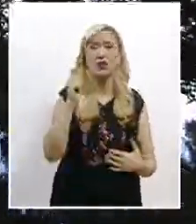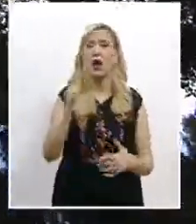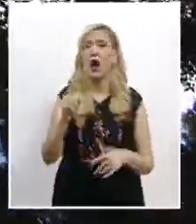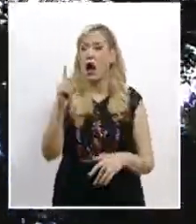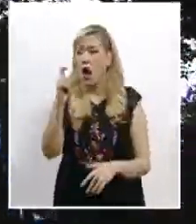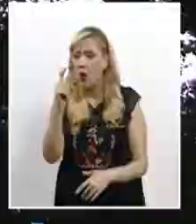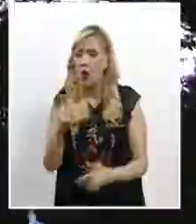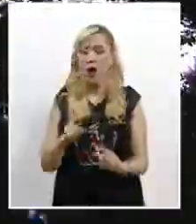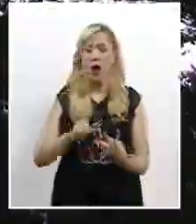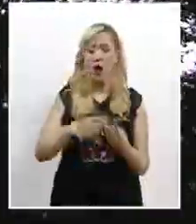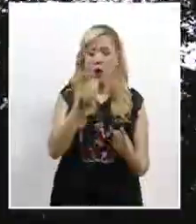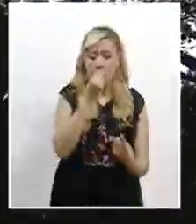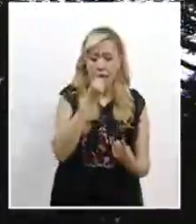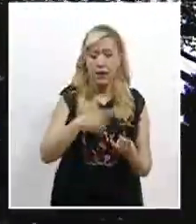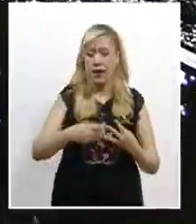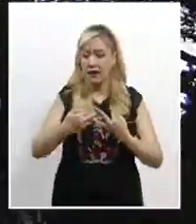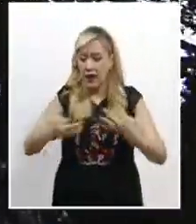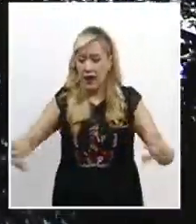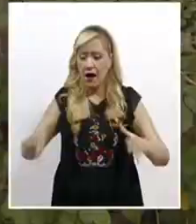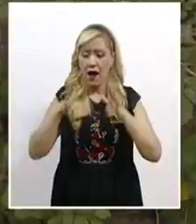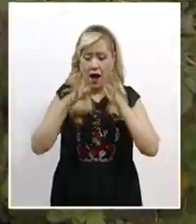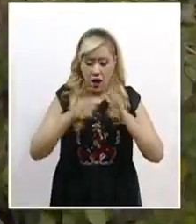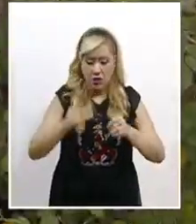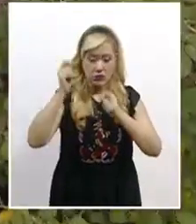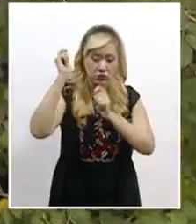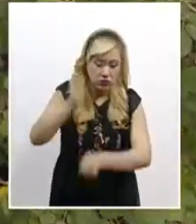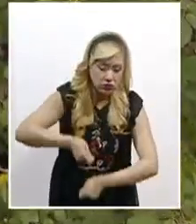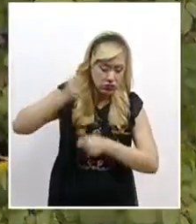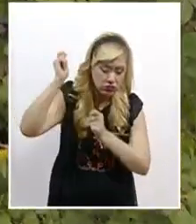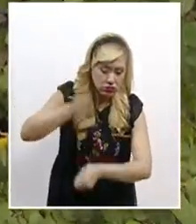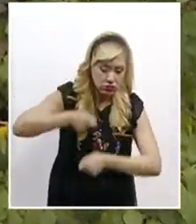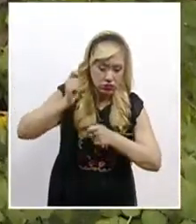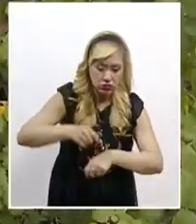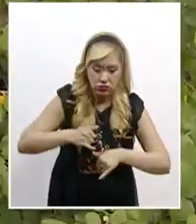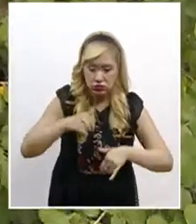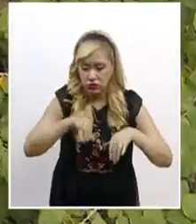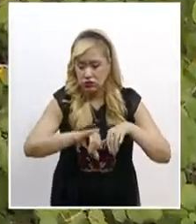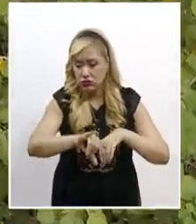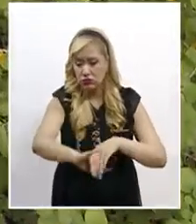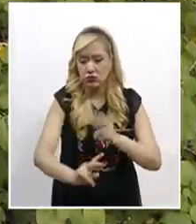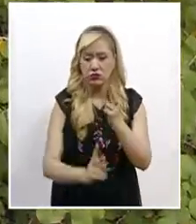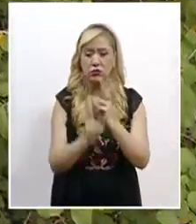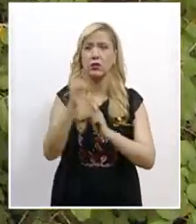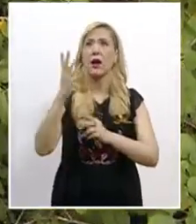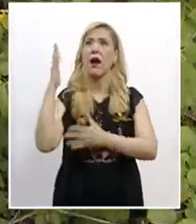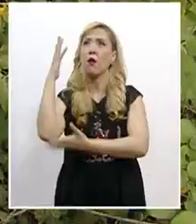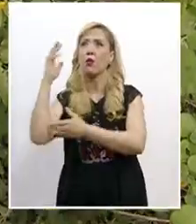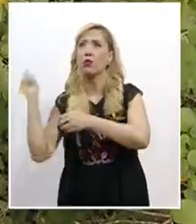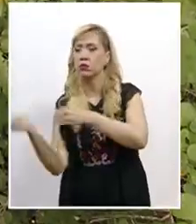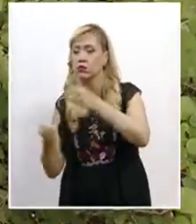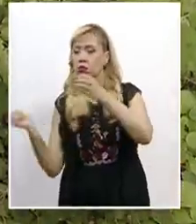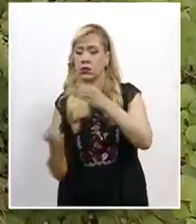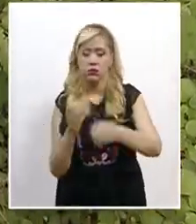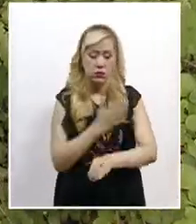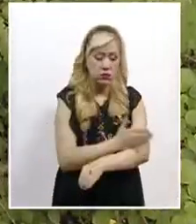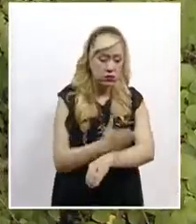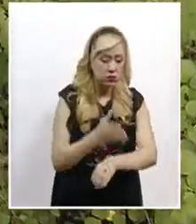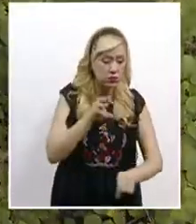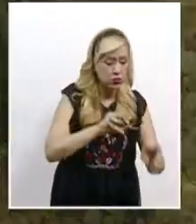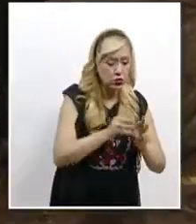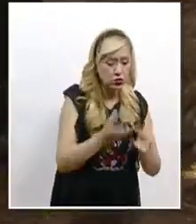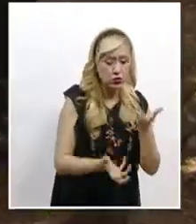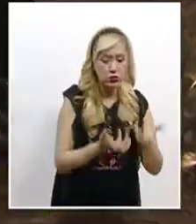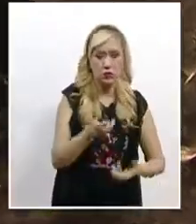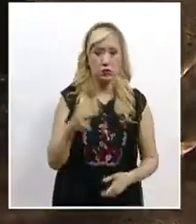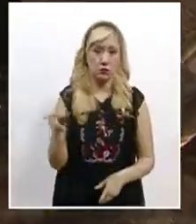agua, alimentos, territorio agrícola y leña. Sin embargo, no deciden en sus comunidades. Las asimetrías de género son múltiples